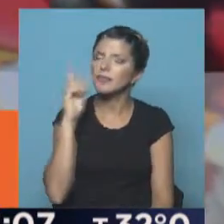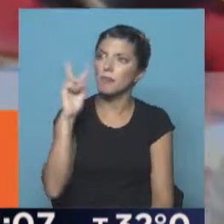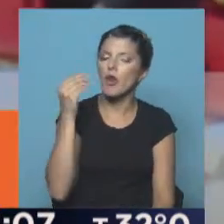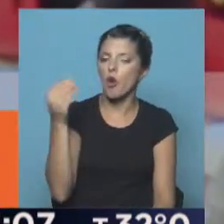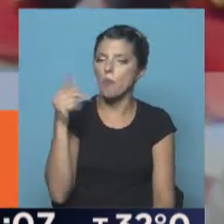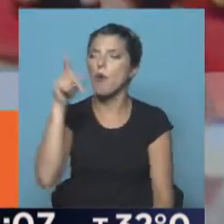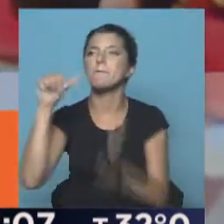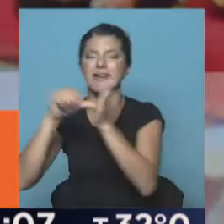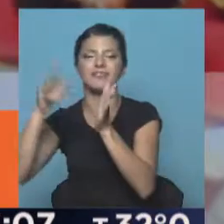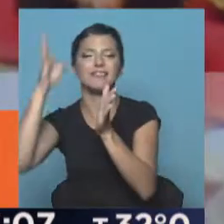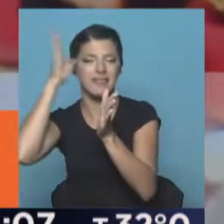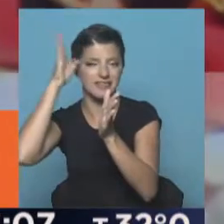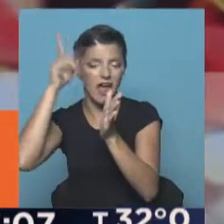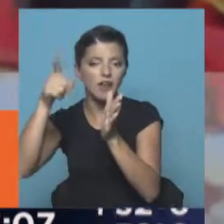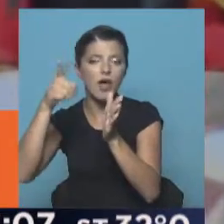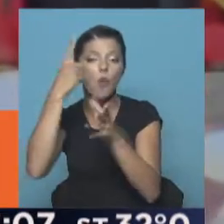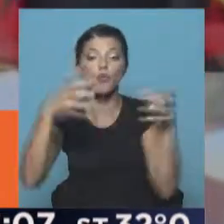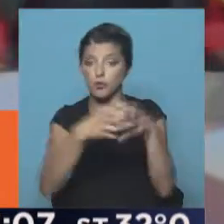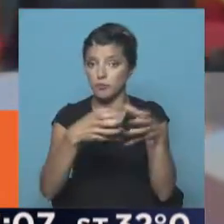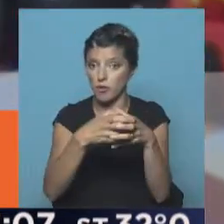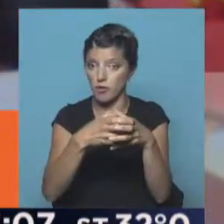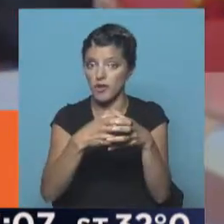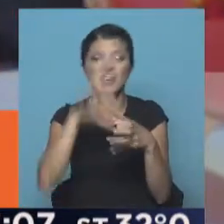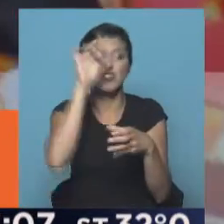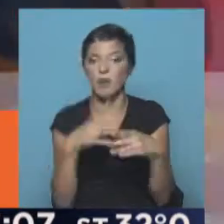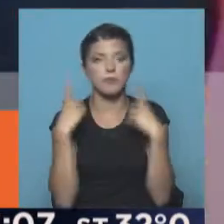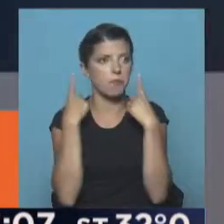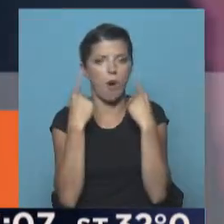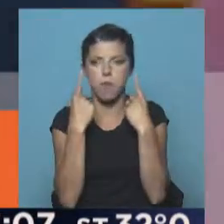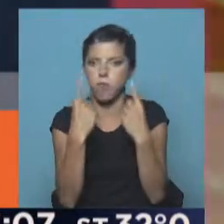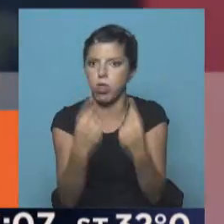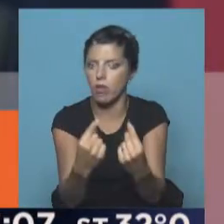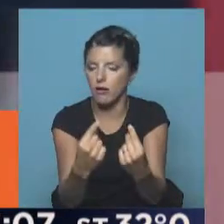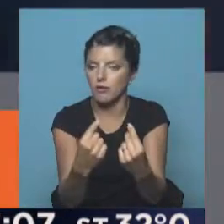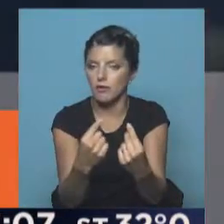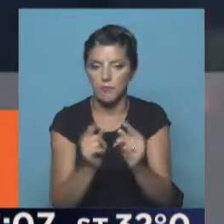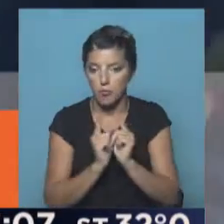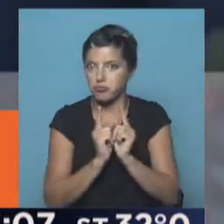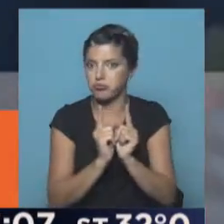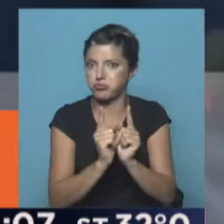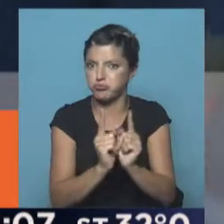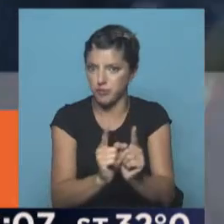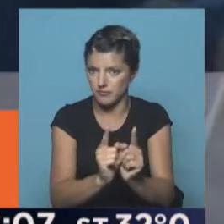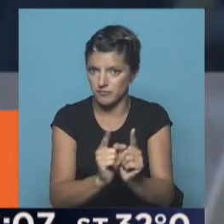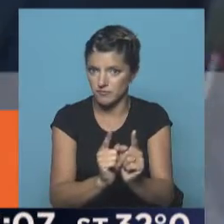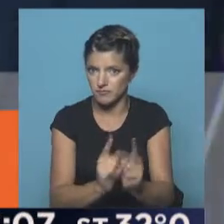país de Europa, un movimiento que es prácticamente pura protesta y que realmente no